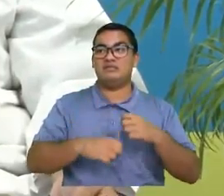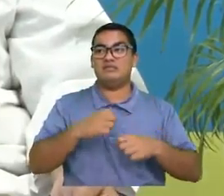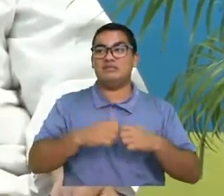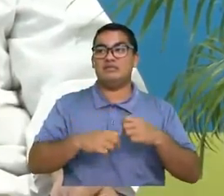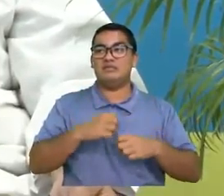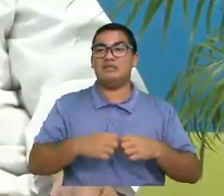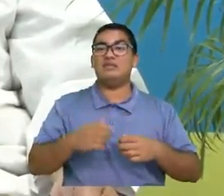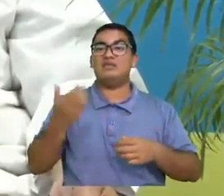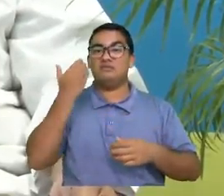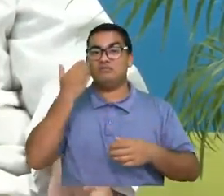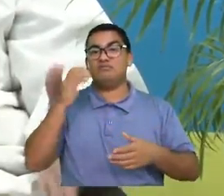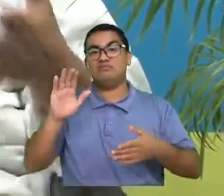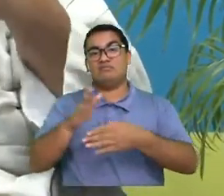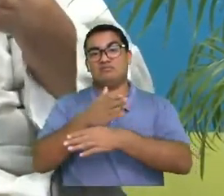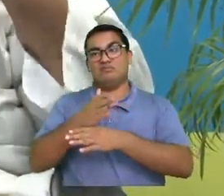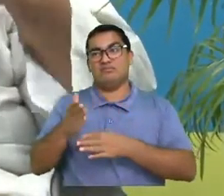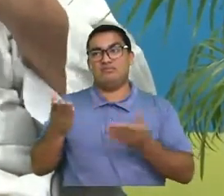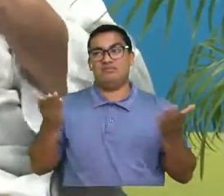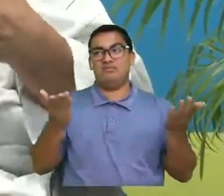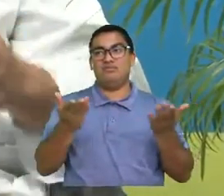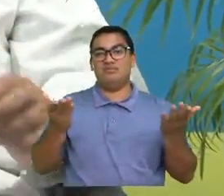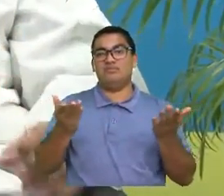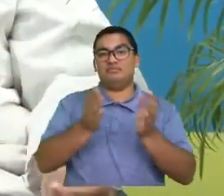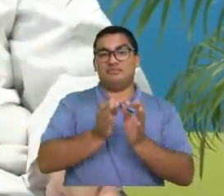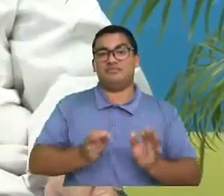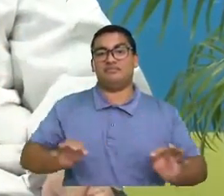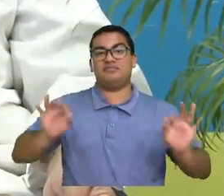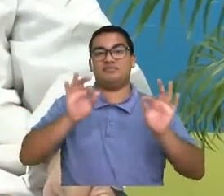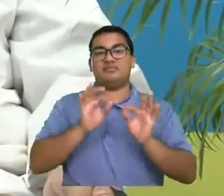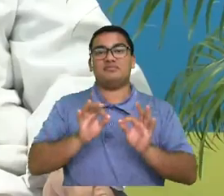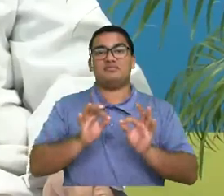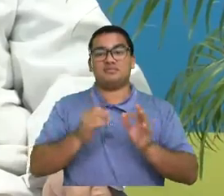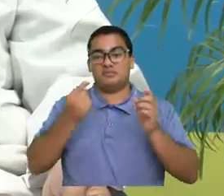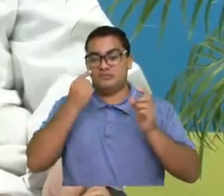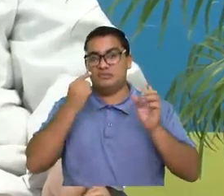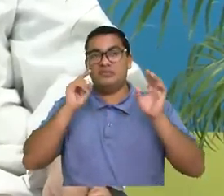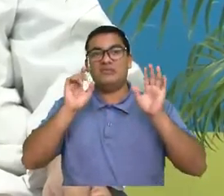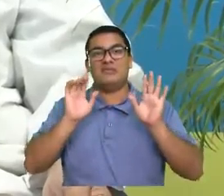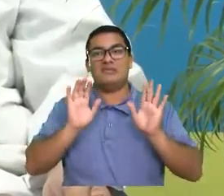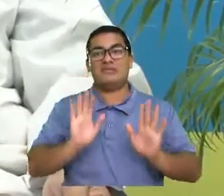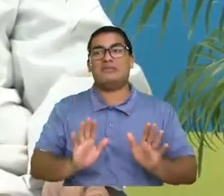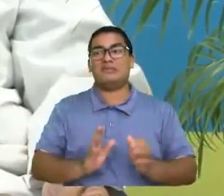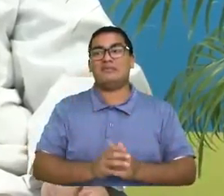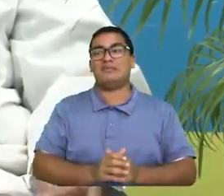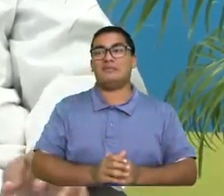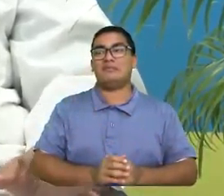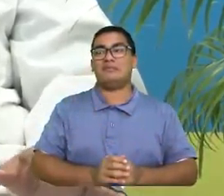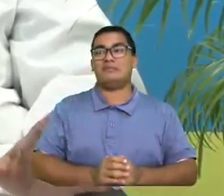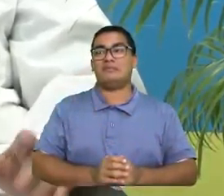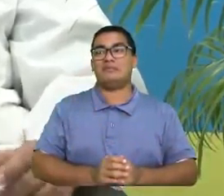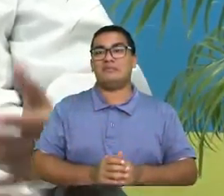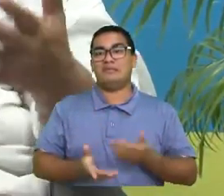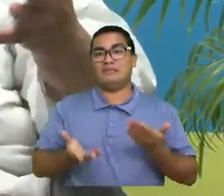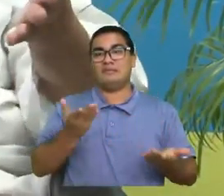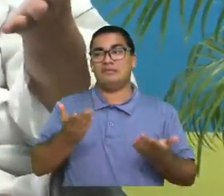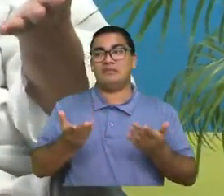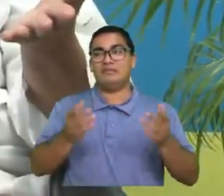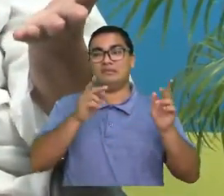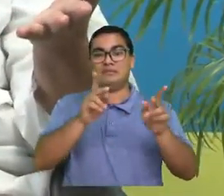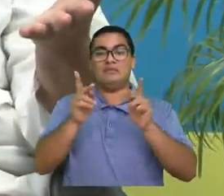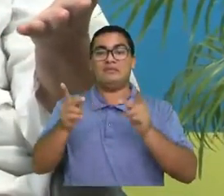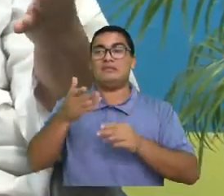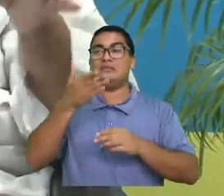conllevar a otras circunstancias. Entonces, es importante mantener a la persona bien sequita. Y si hay alguien que tiene una